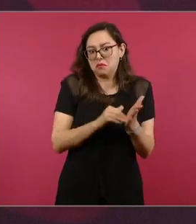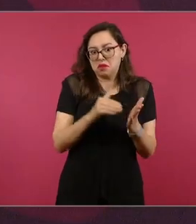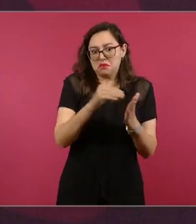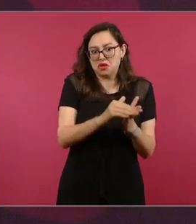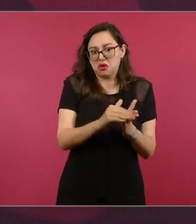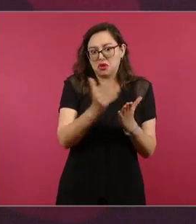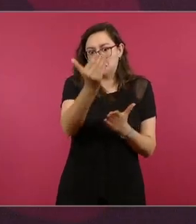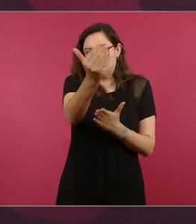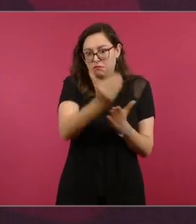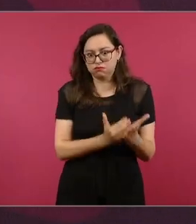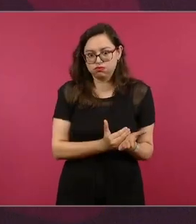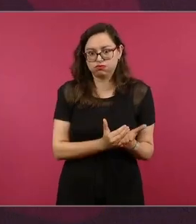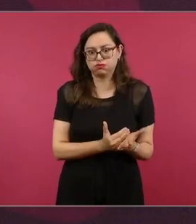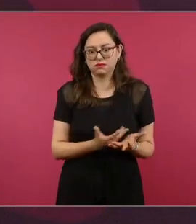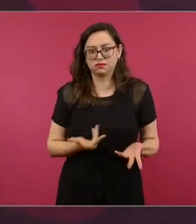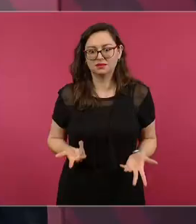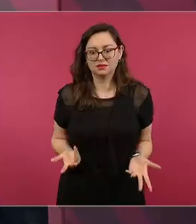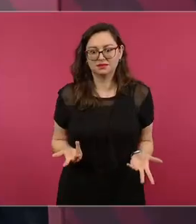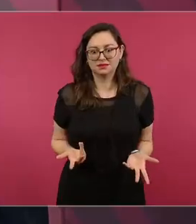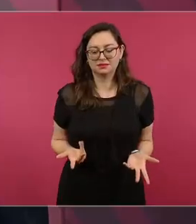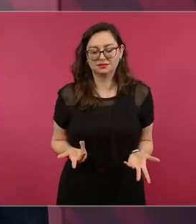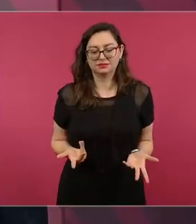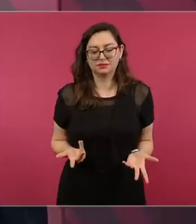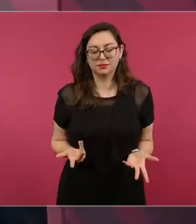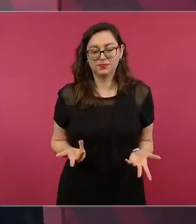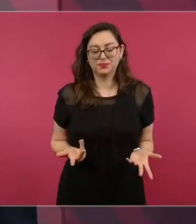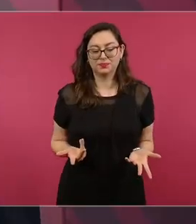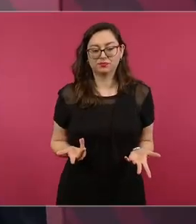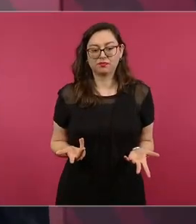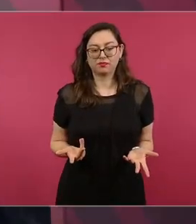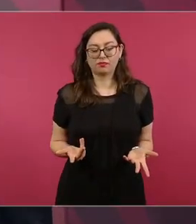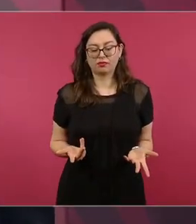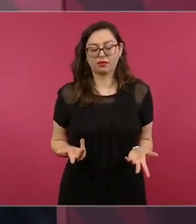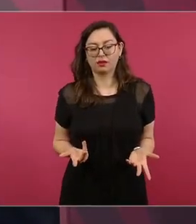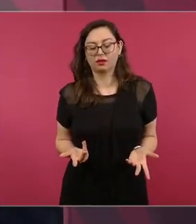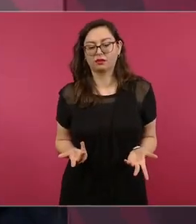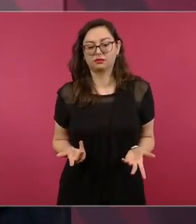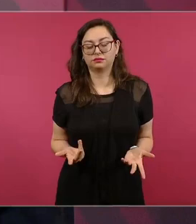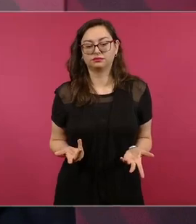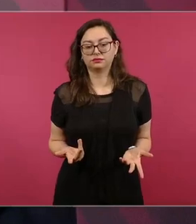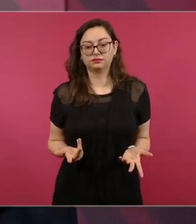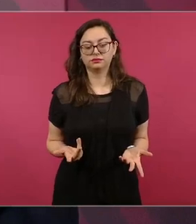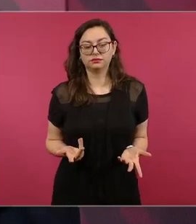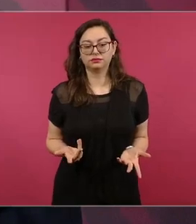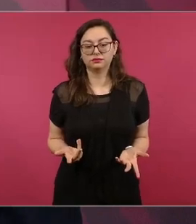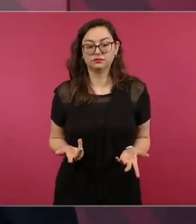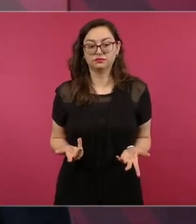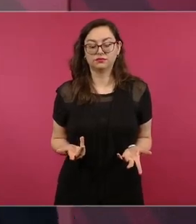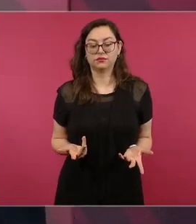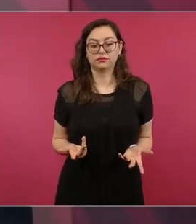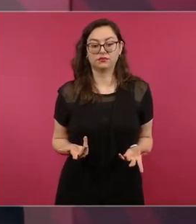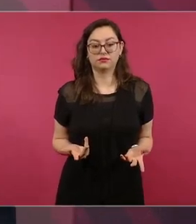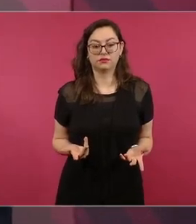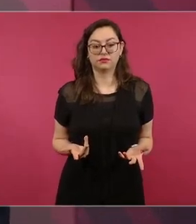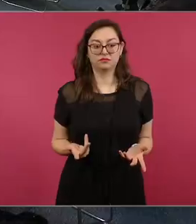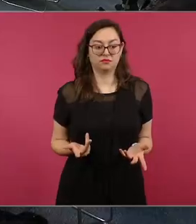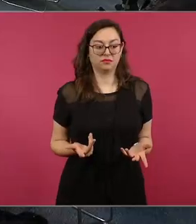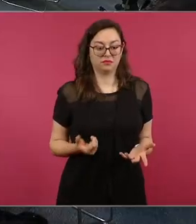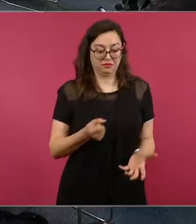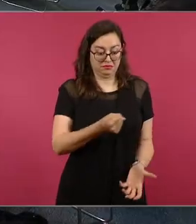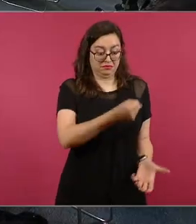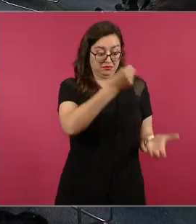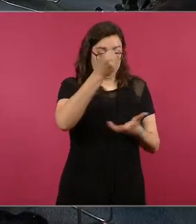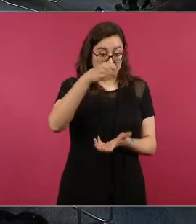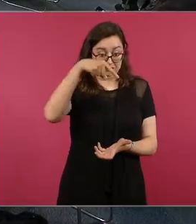mucho más que todo el programa de jóvenes